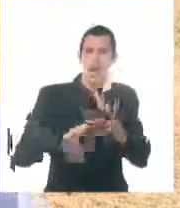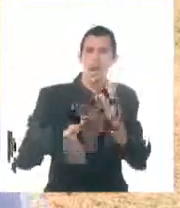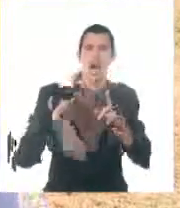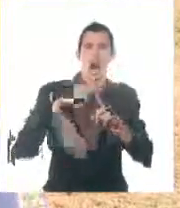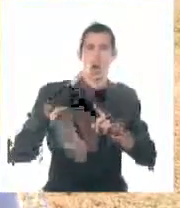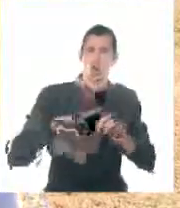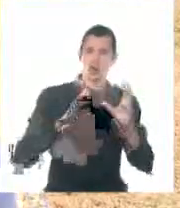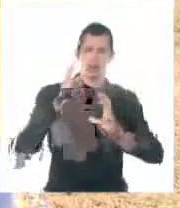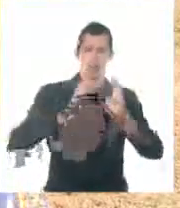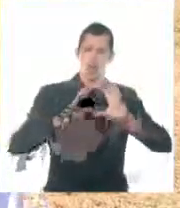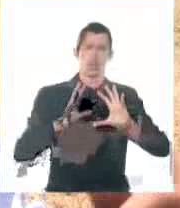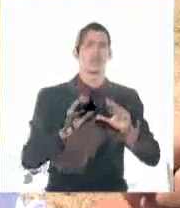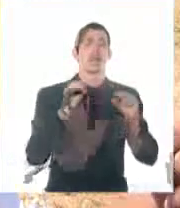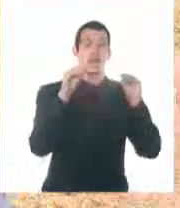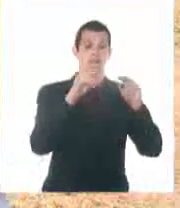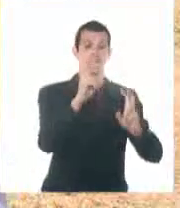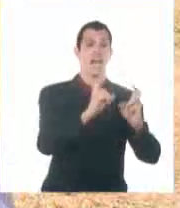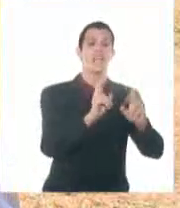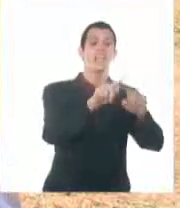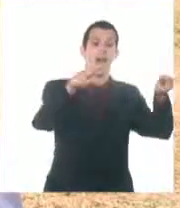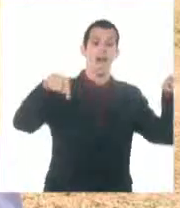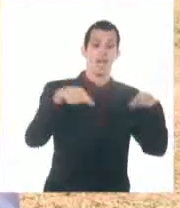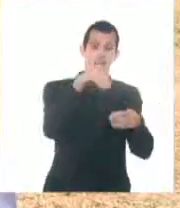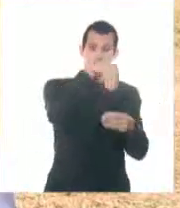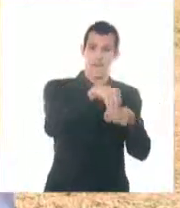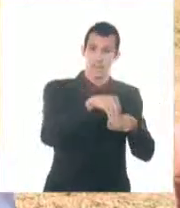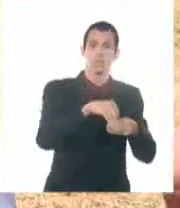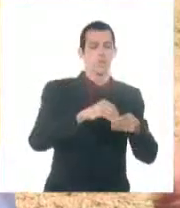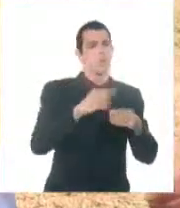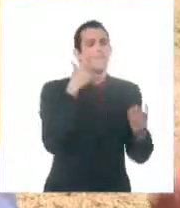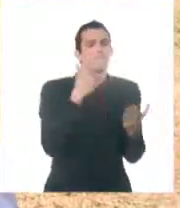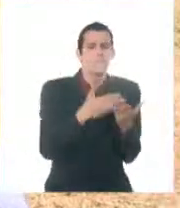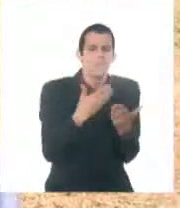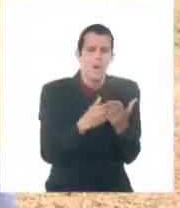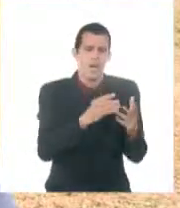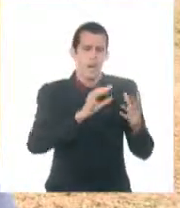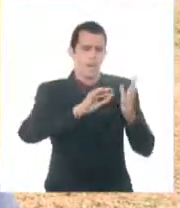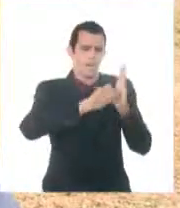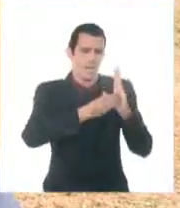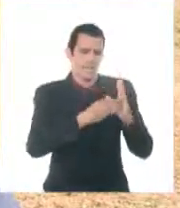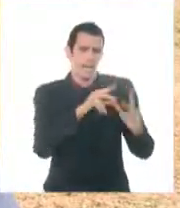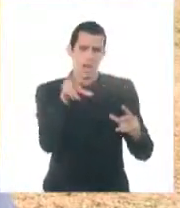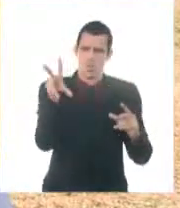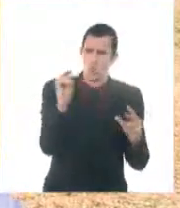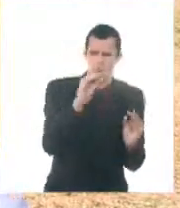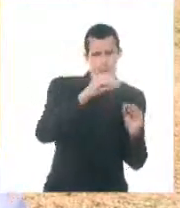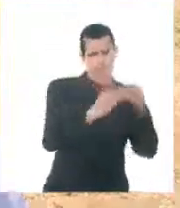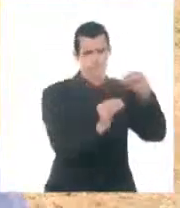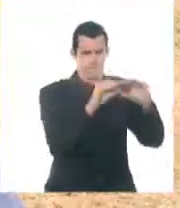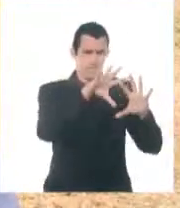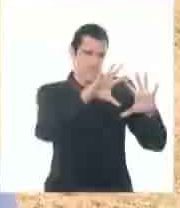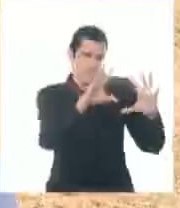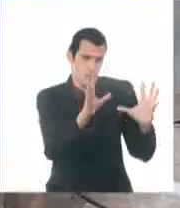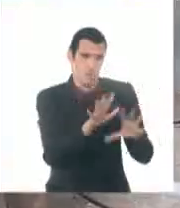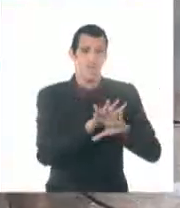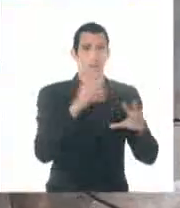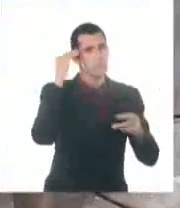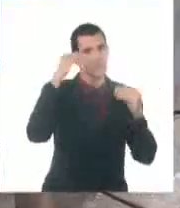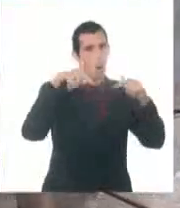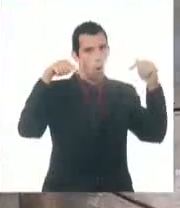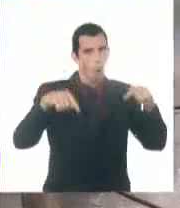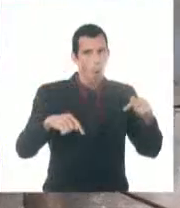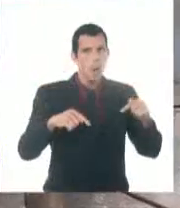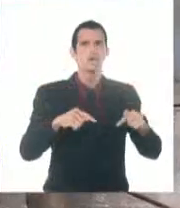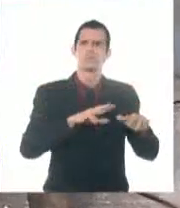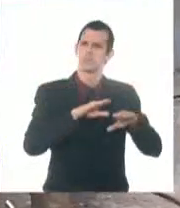llevó para los talleres de Agua La Habana. Se hizo las adaptaciones que tenían que hacerse en la descarga y ya se está montando el equipo de bombeo hoy y debe quedar listo funcionando.